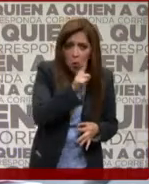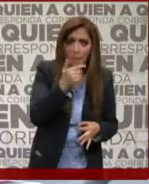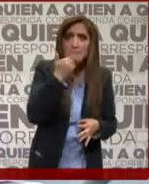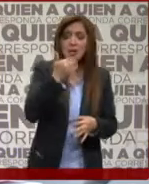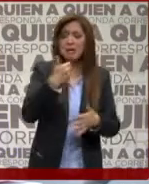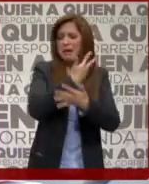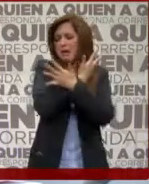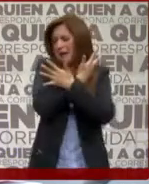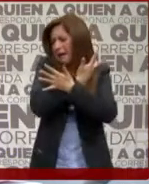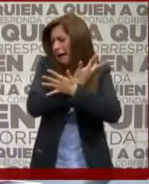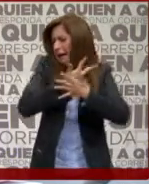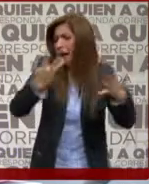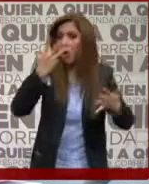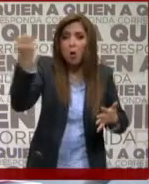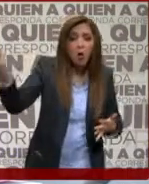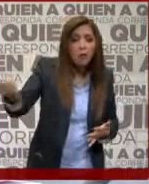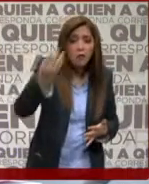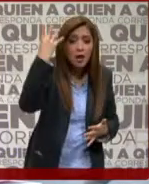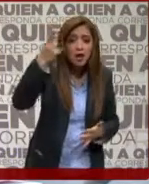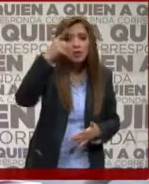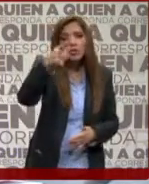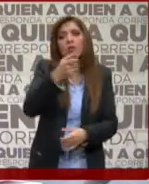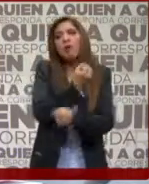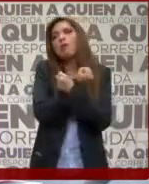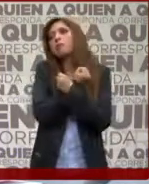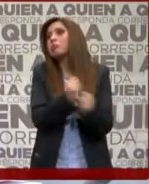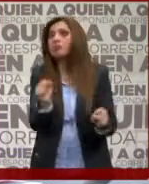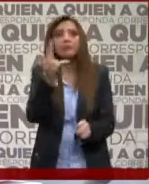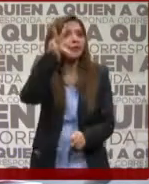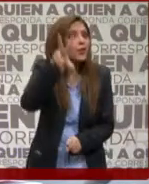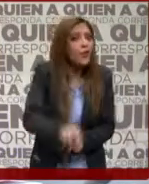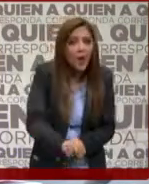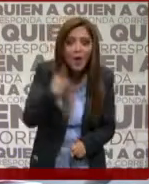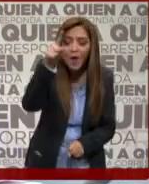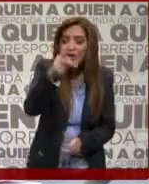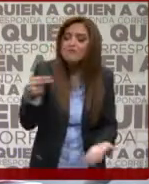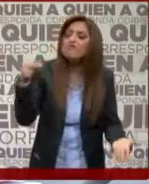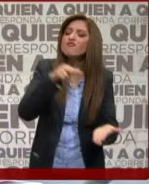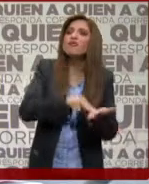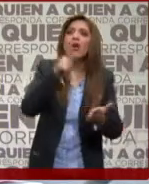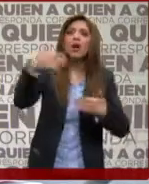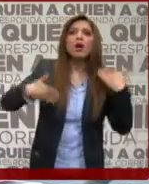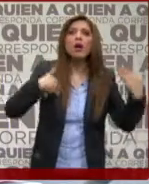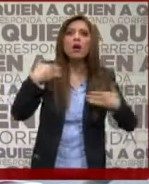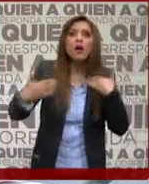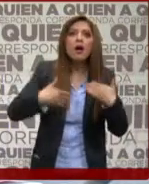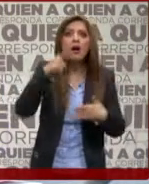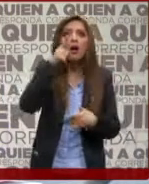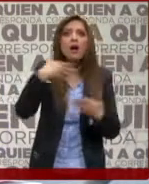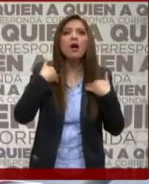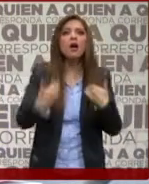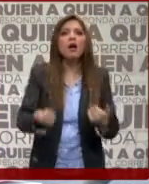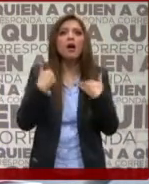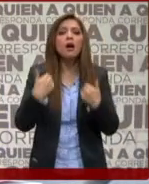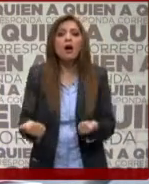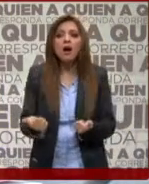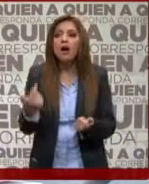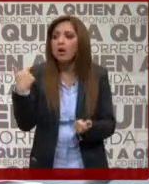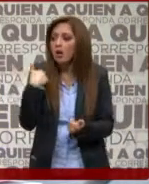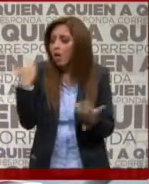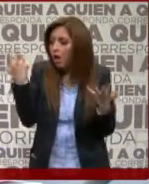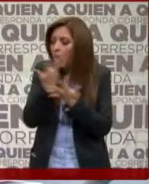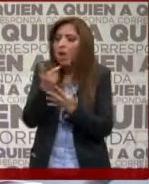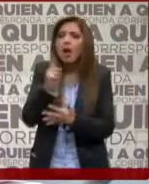que nada pesado resulta por el contrario muy divertido y uno conoce todo ya nadie te cuenta nada